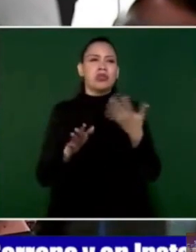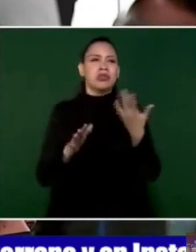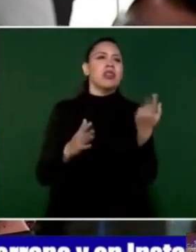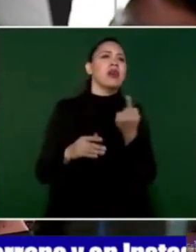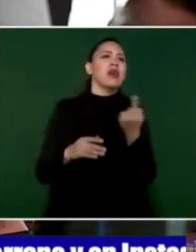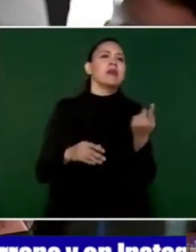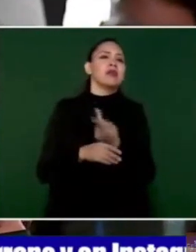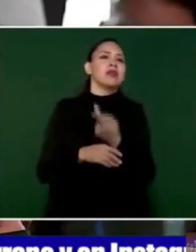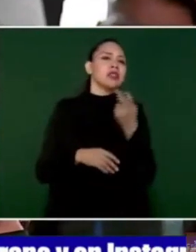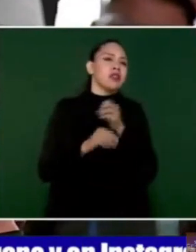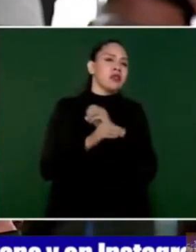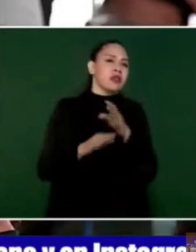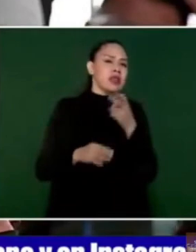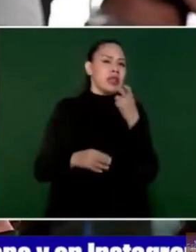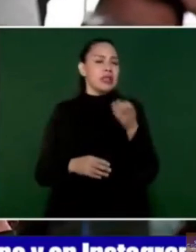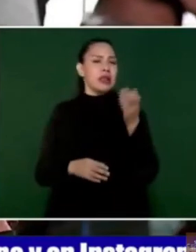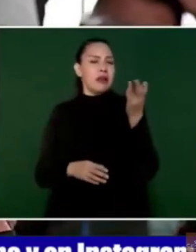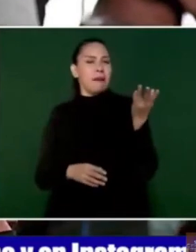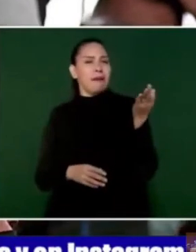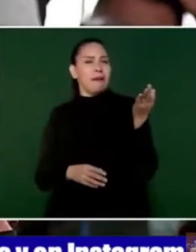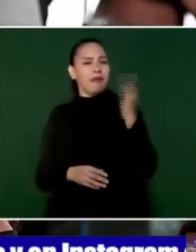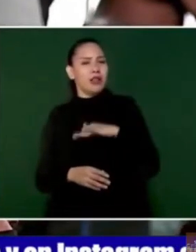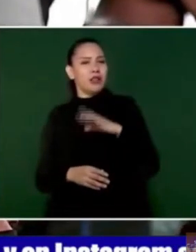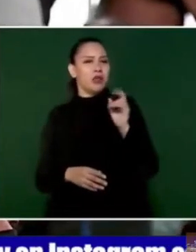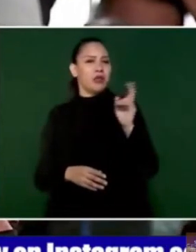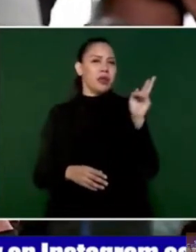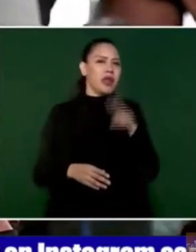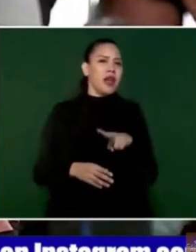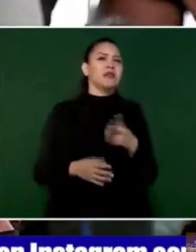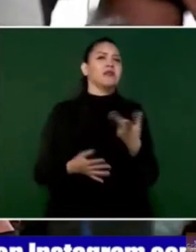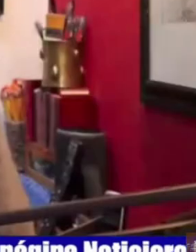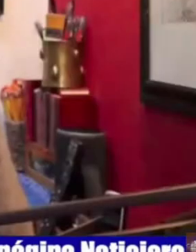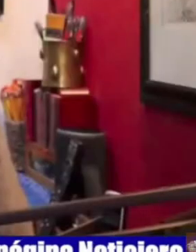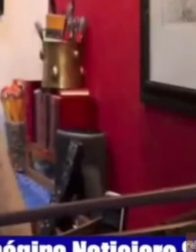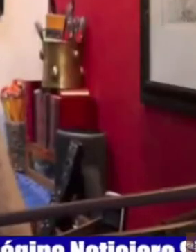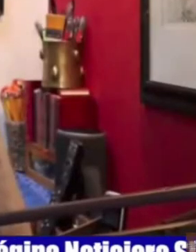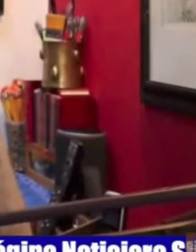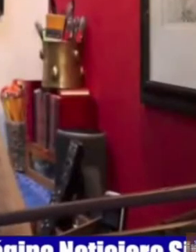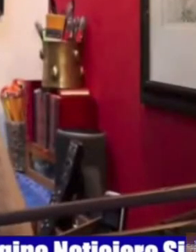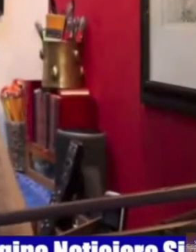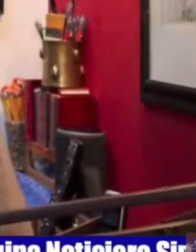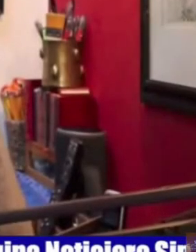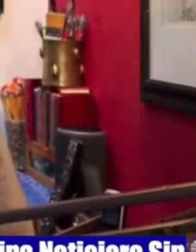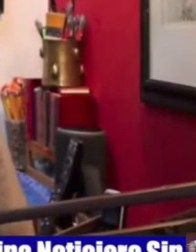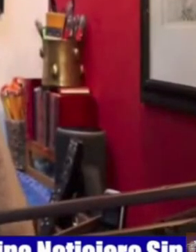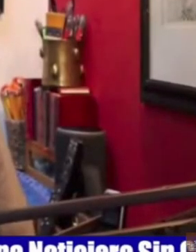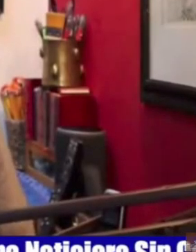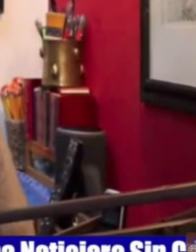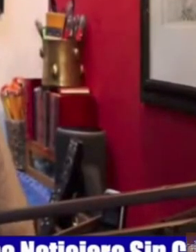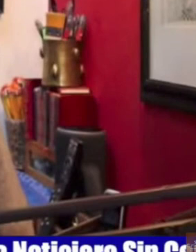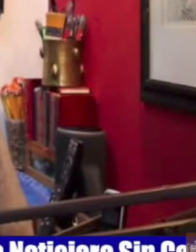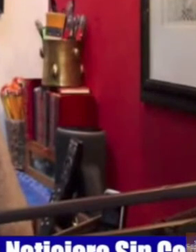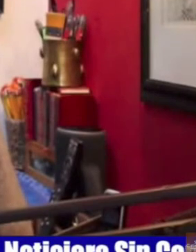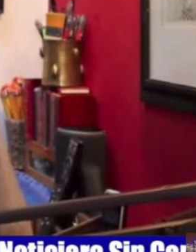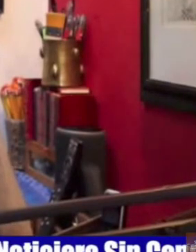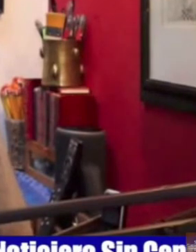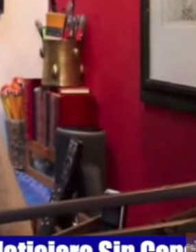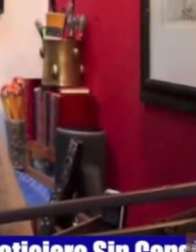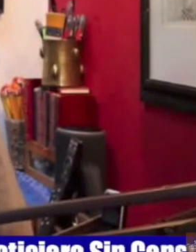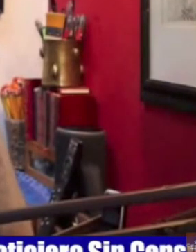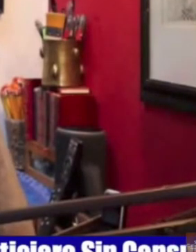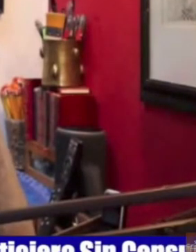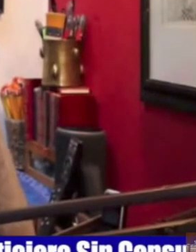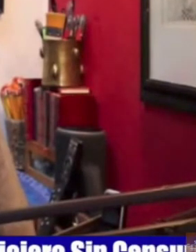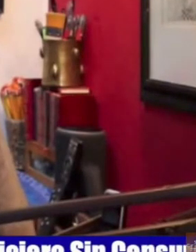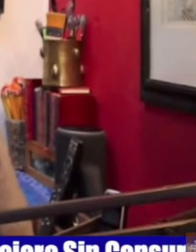mismo es muy difícil que a estas alturas al presidente realmente le pongan la pata